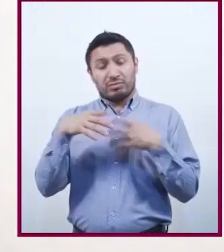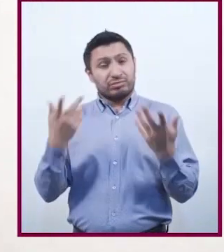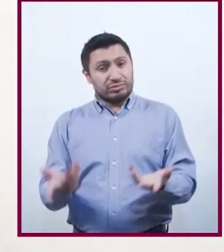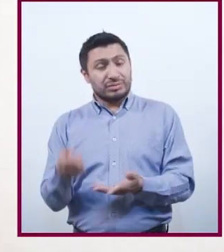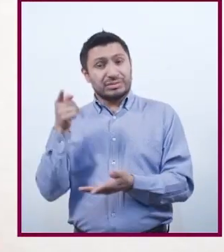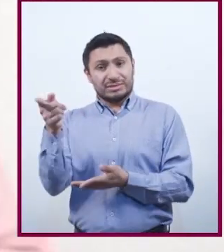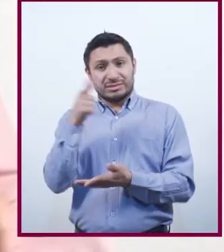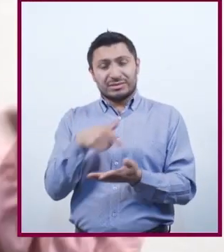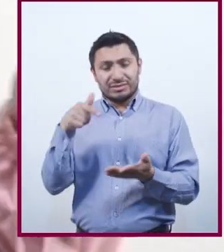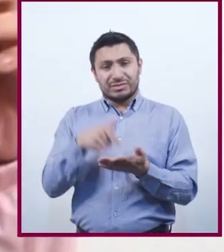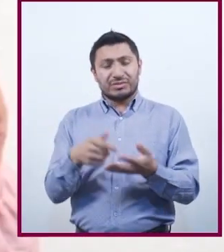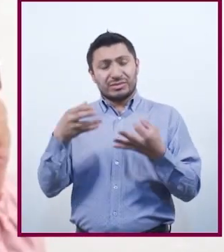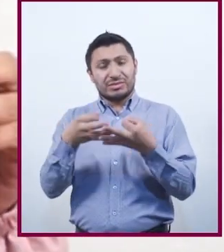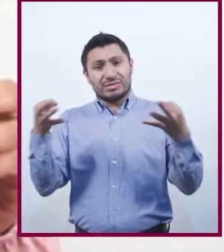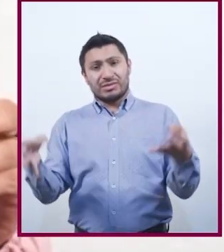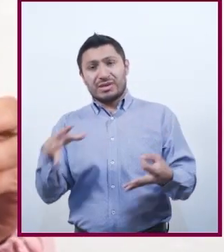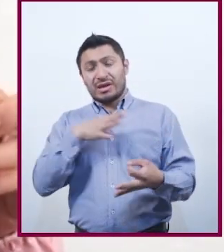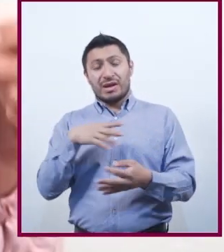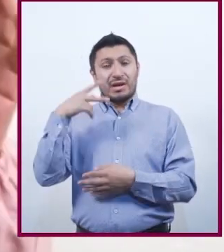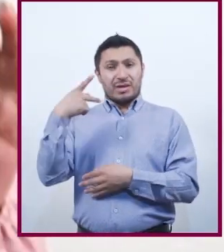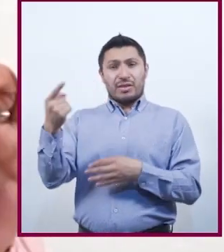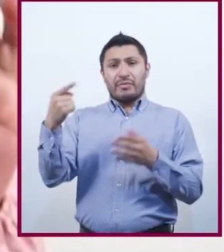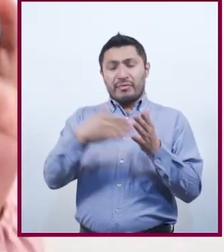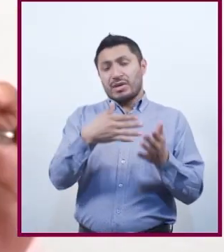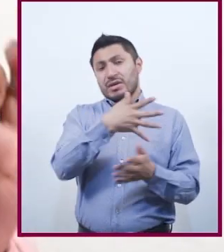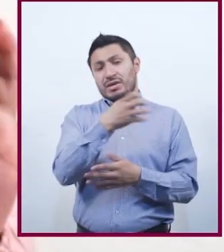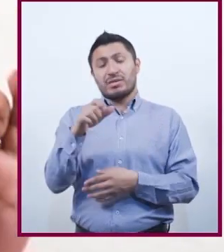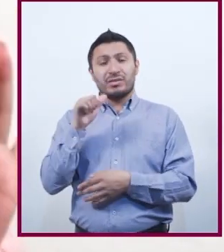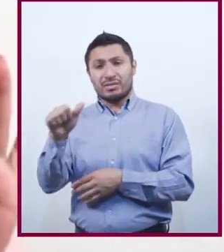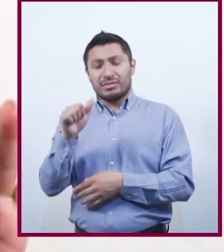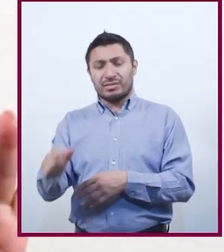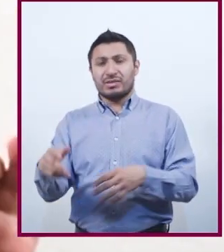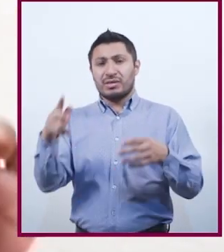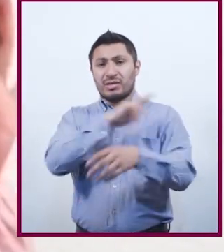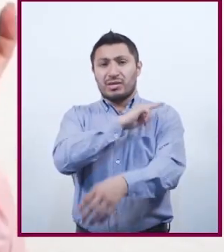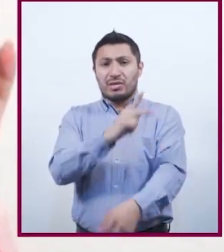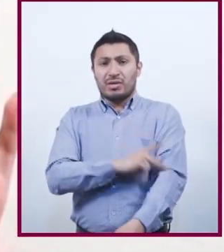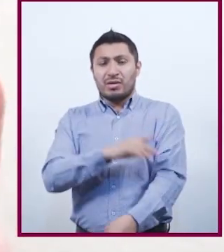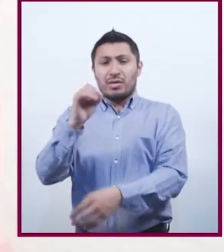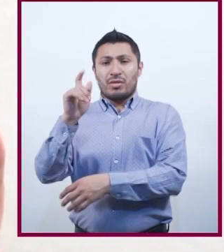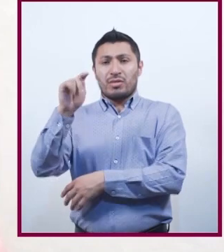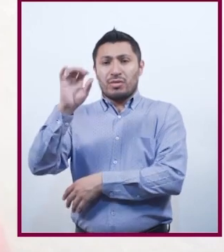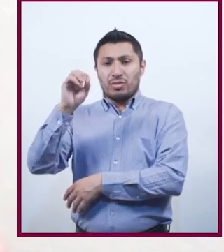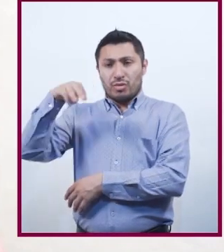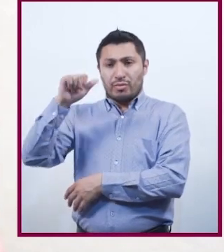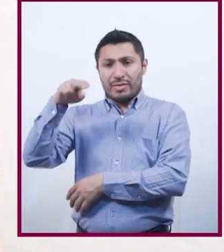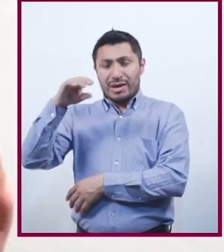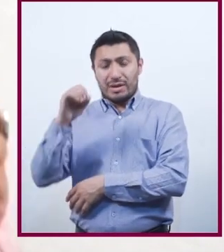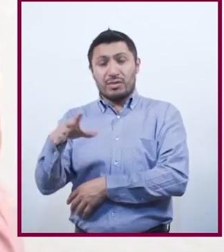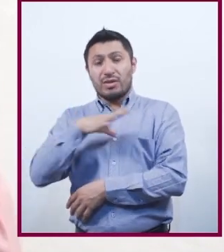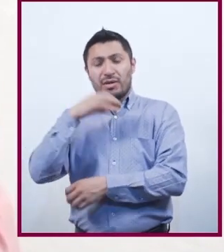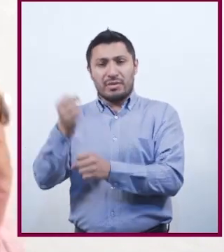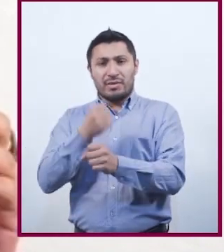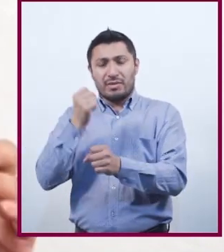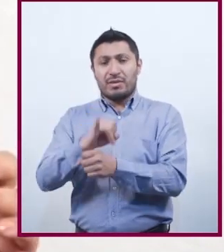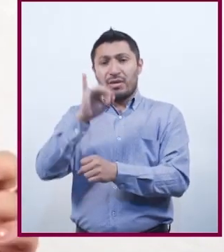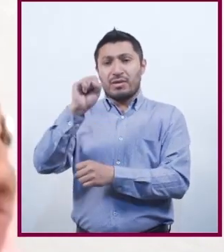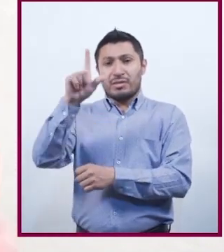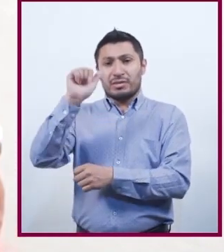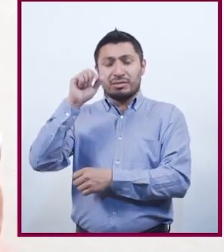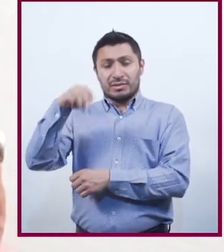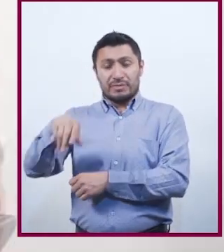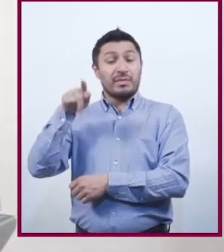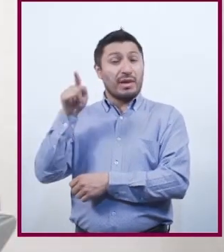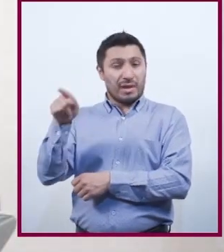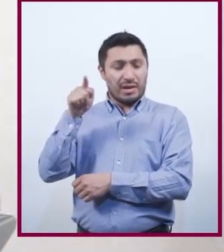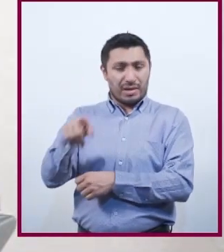El problema era que esa zona del Medio Oriente pertenecía desde 1516 al poderoso Imperio Otomano, en donde se practicaba el